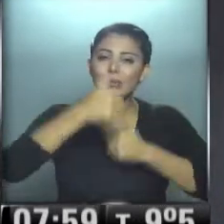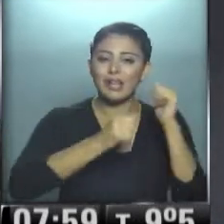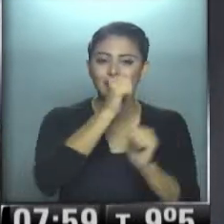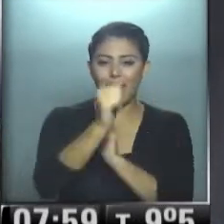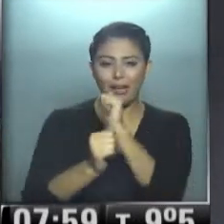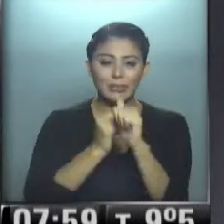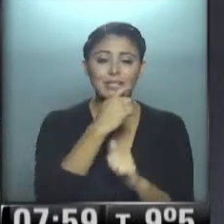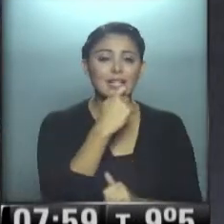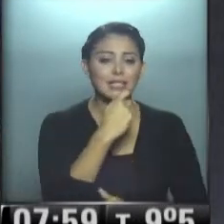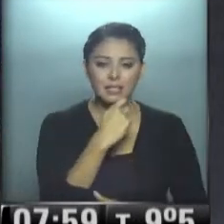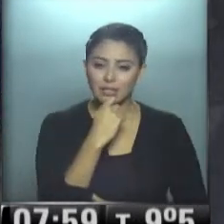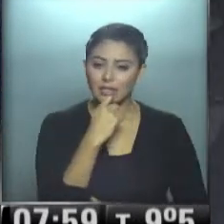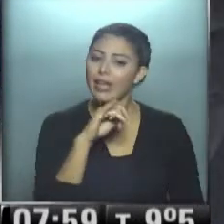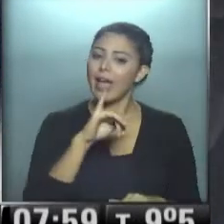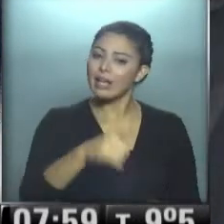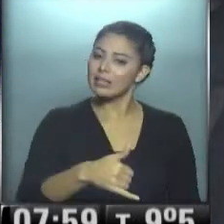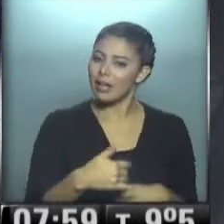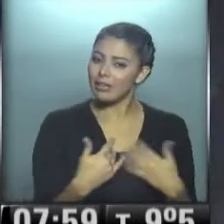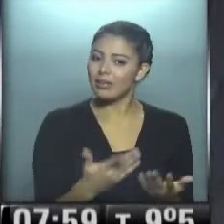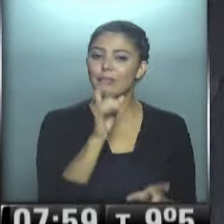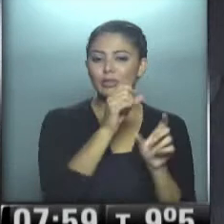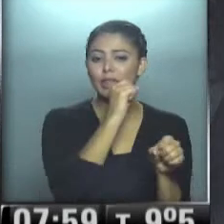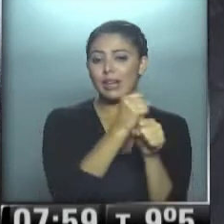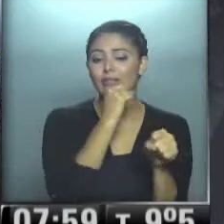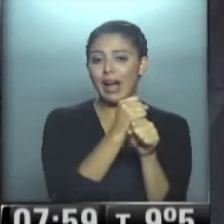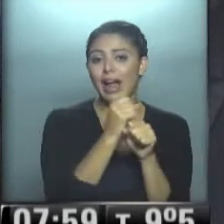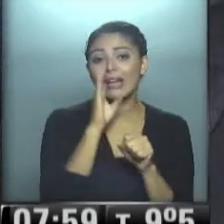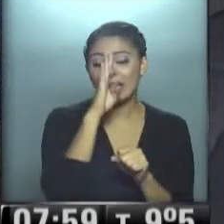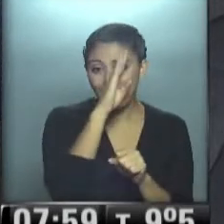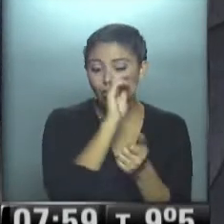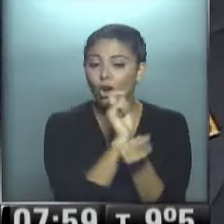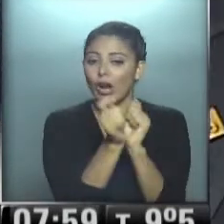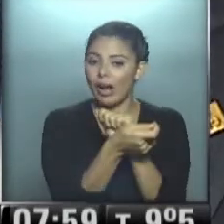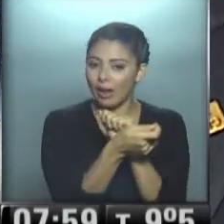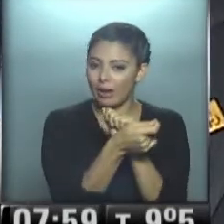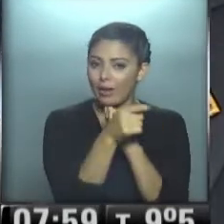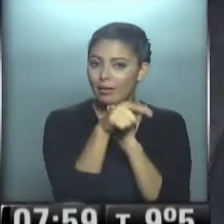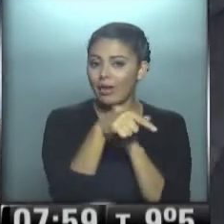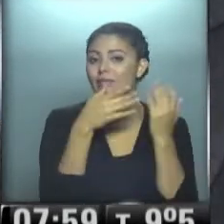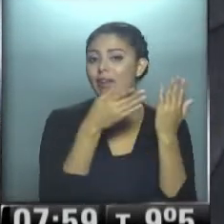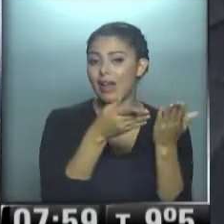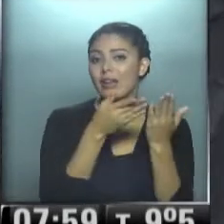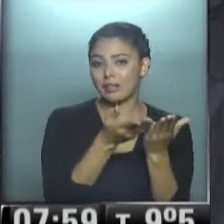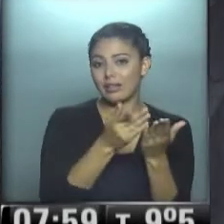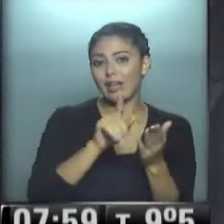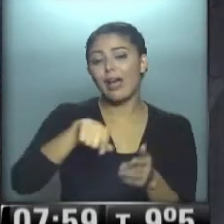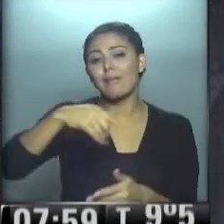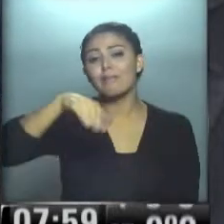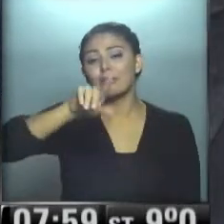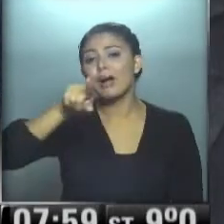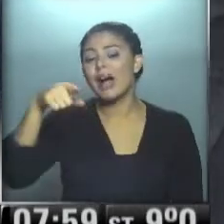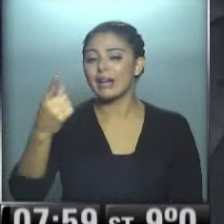a que el casino se anime y tiene empleados que no registrados tiene una ventaja muy grande sobre aquellas empresas